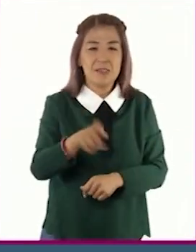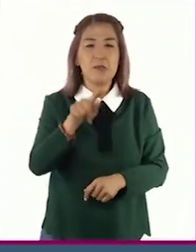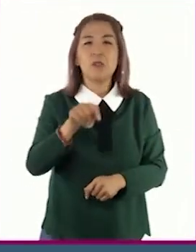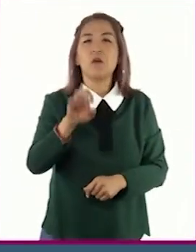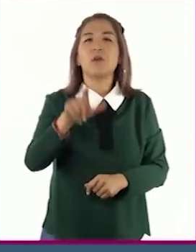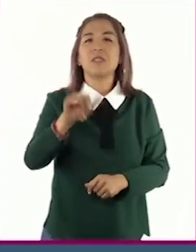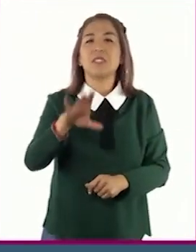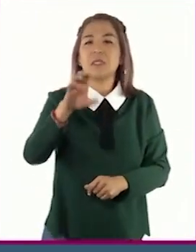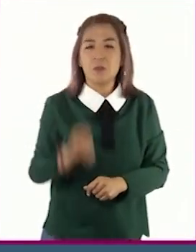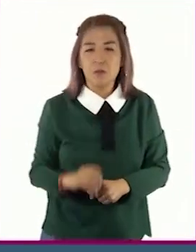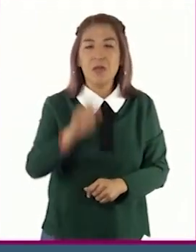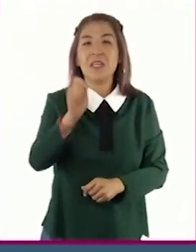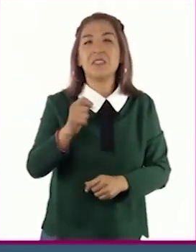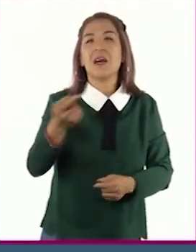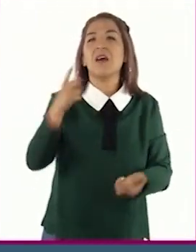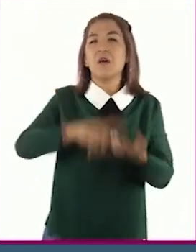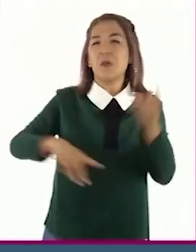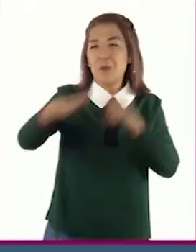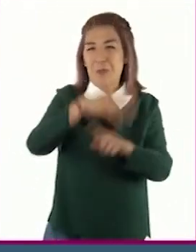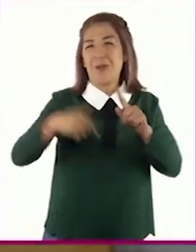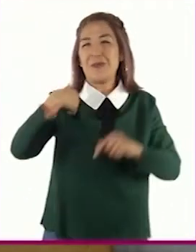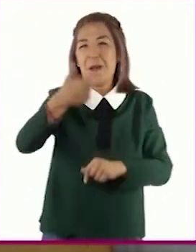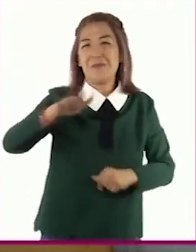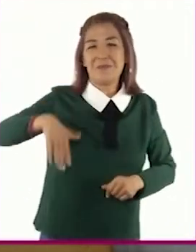a los contaminantes que les mencionaba, ¿no?